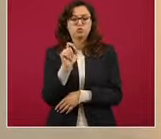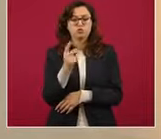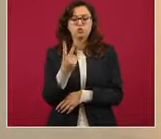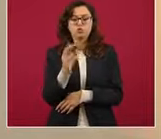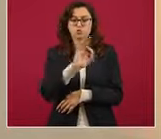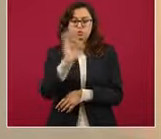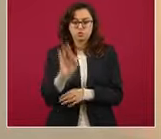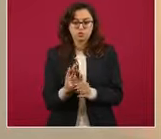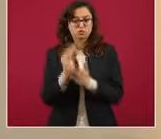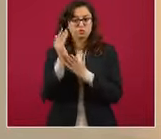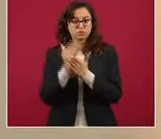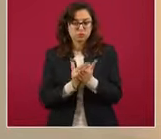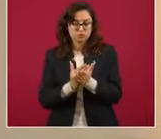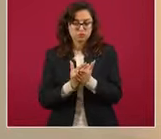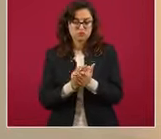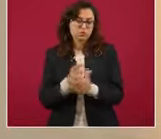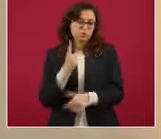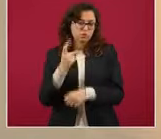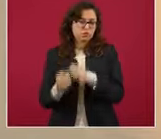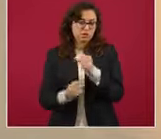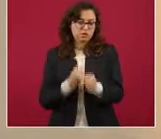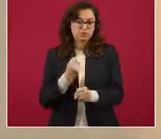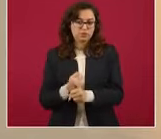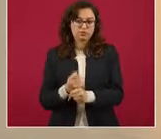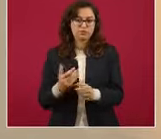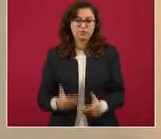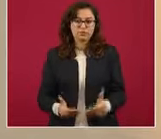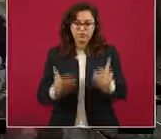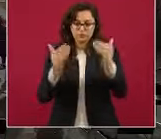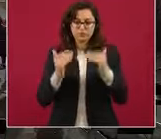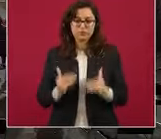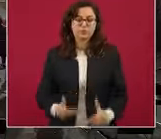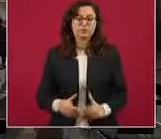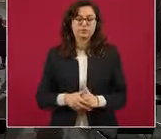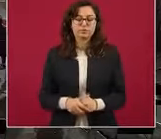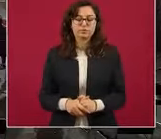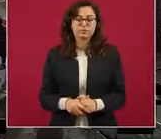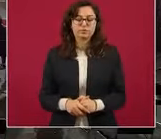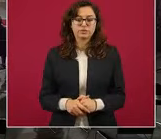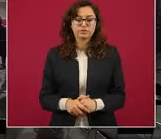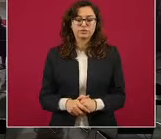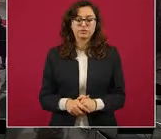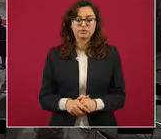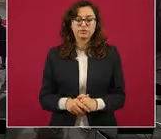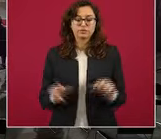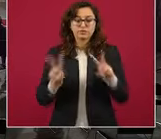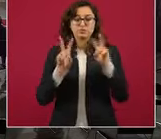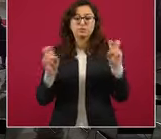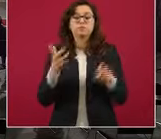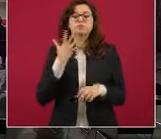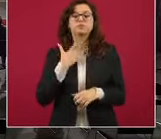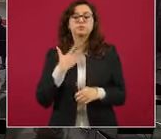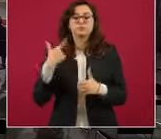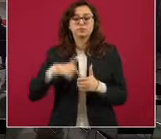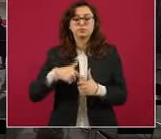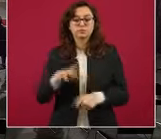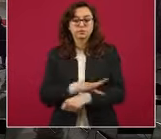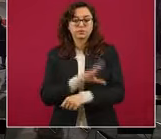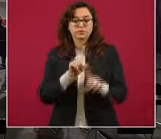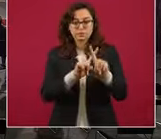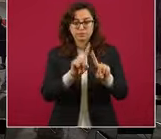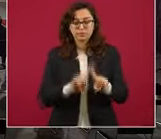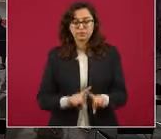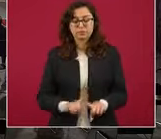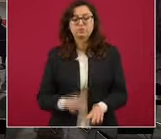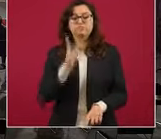8.2% de un año a otro. Siguiente. En cuanto al robo de hidrocarburos, desde el día